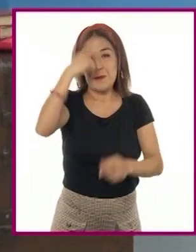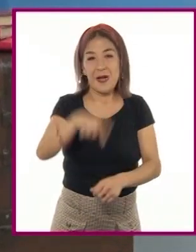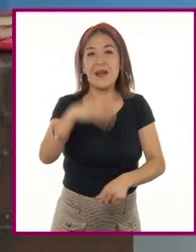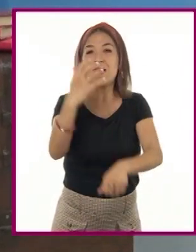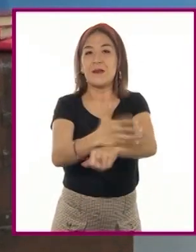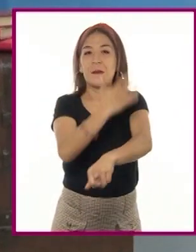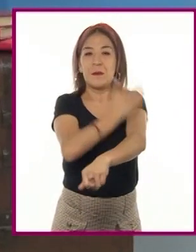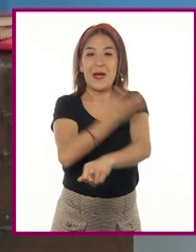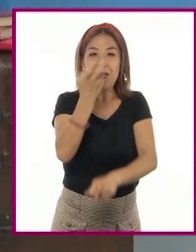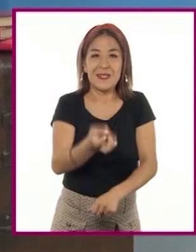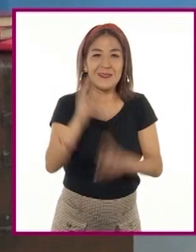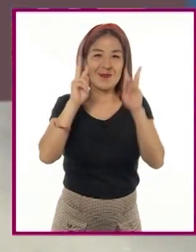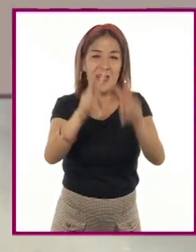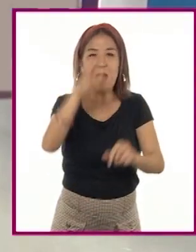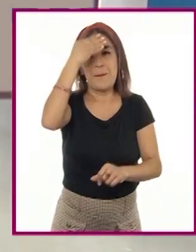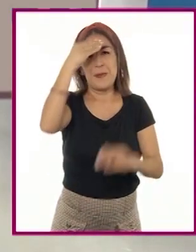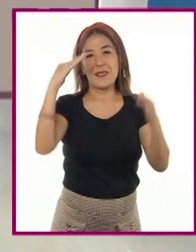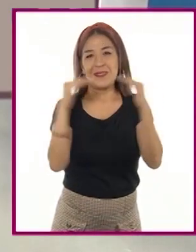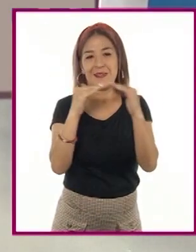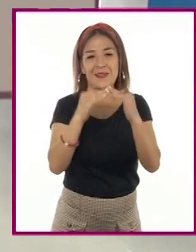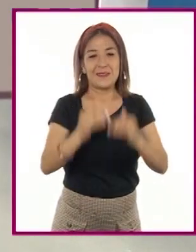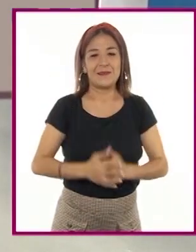acompañaron en Aprende en Casa.